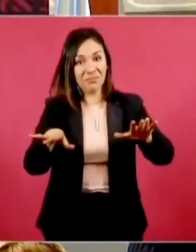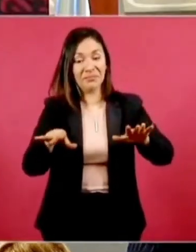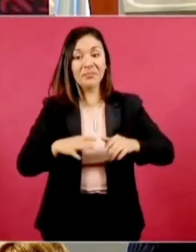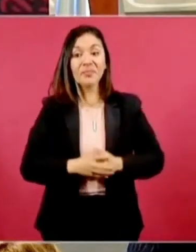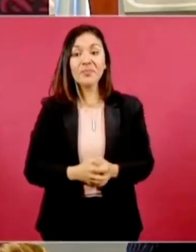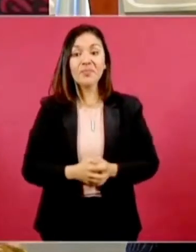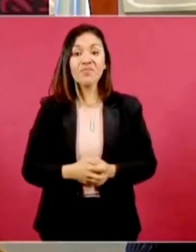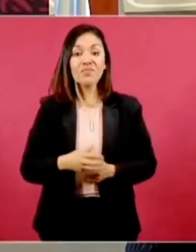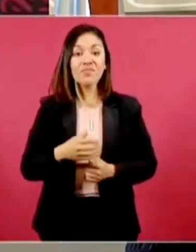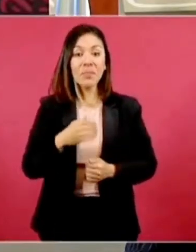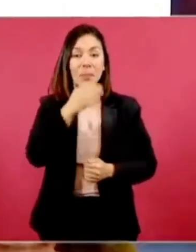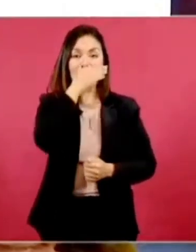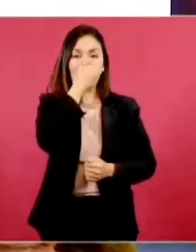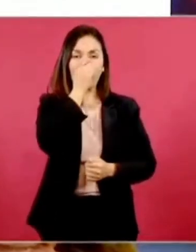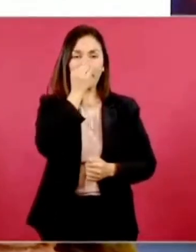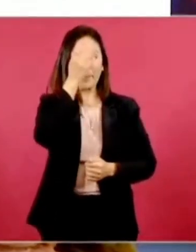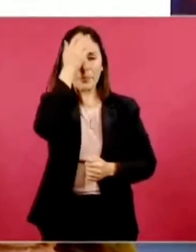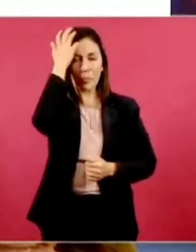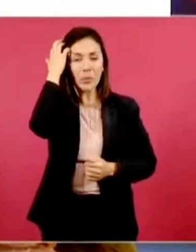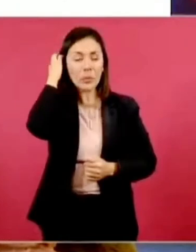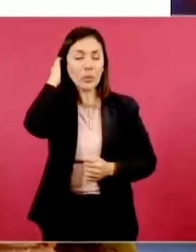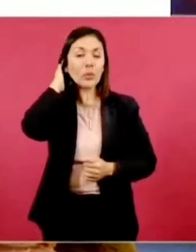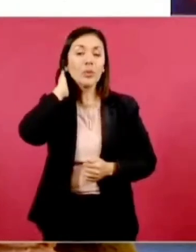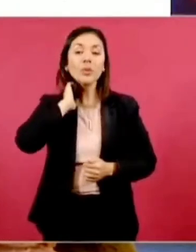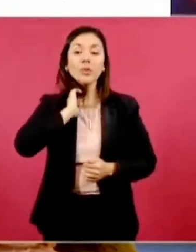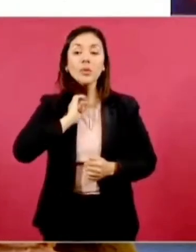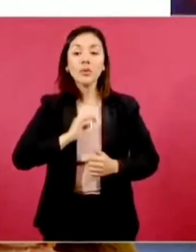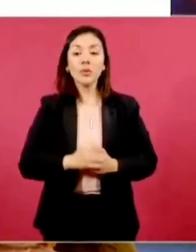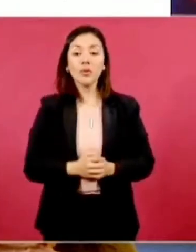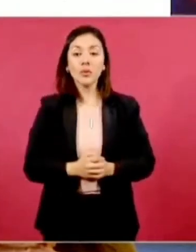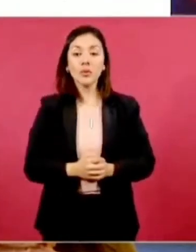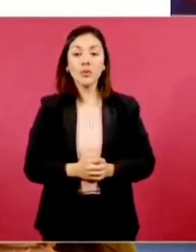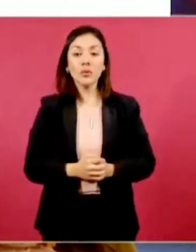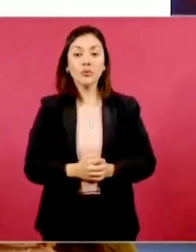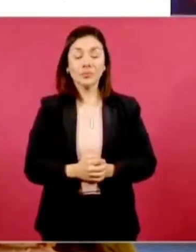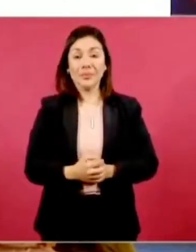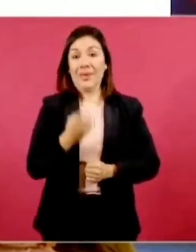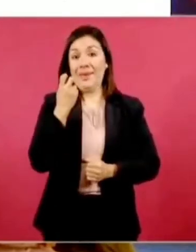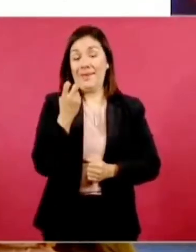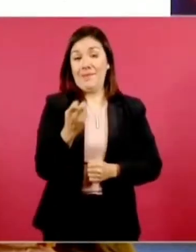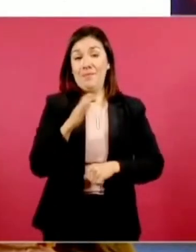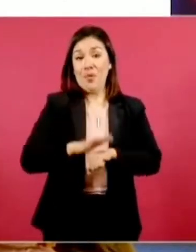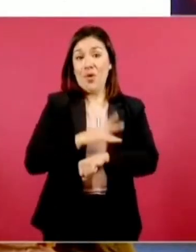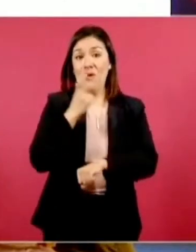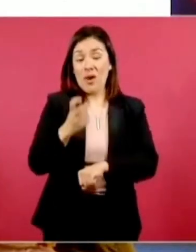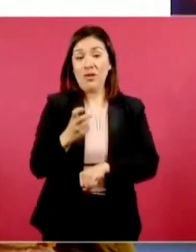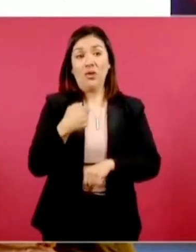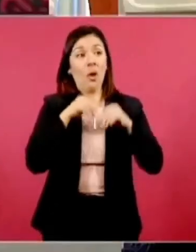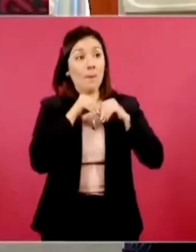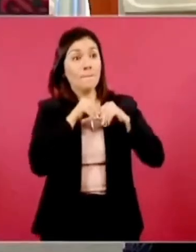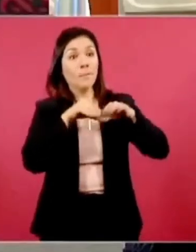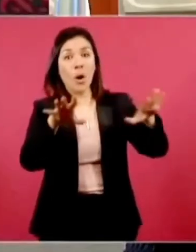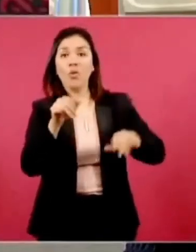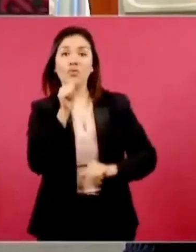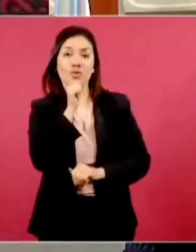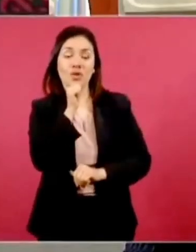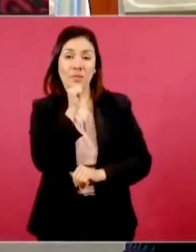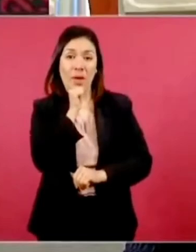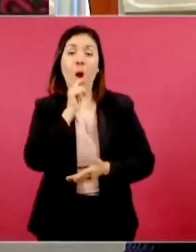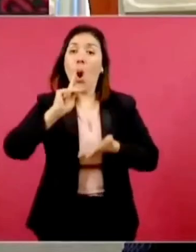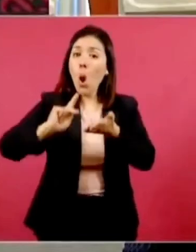O sea, una acción concertada. Demoramos la publicación y reescribimos